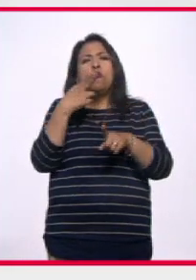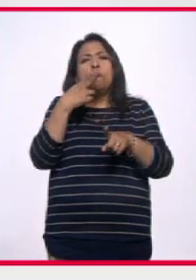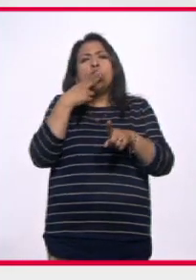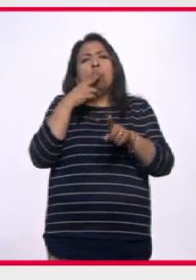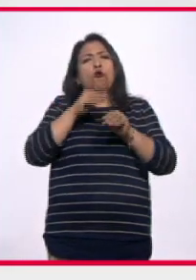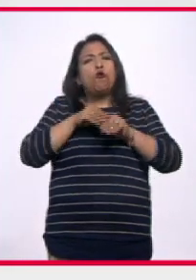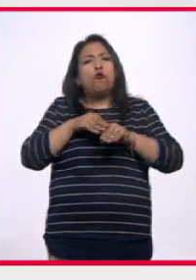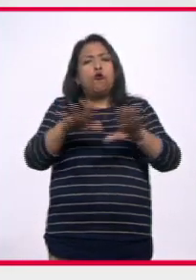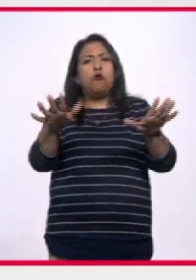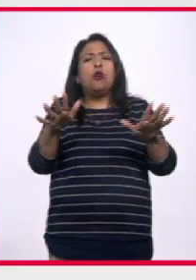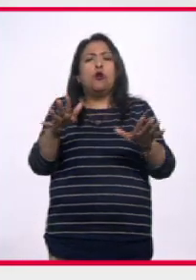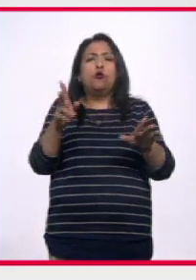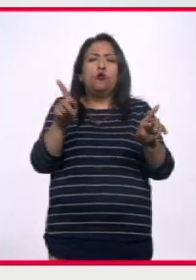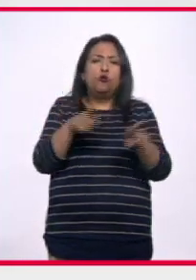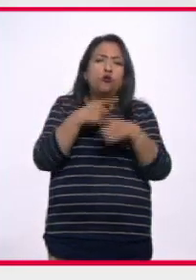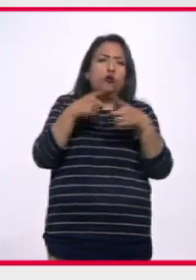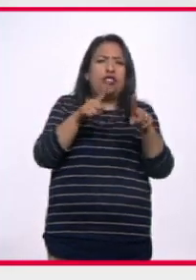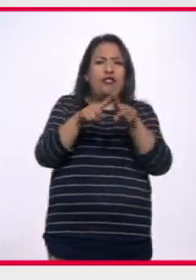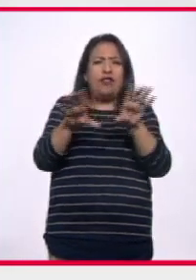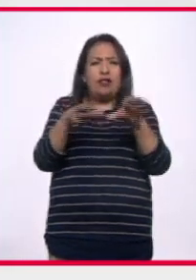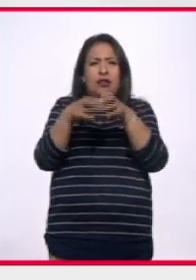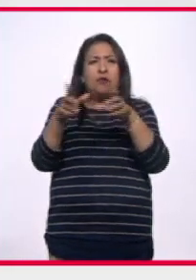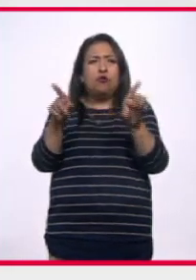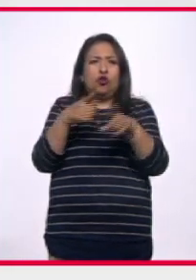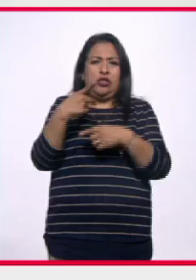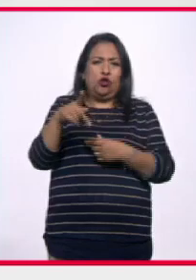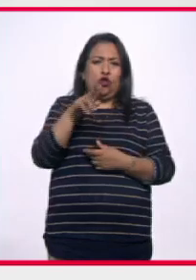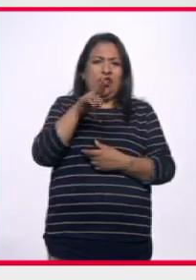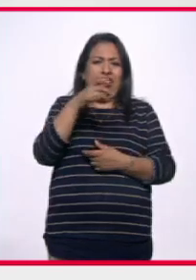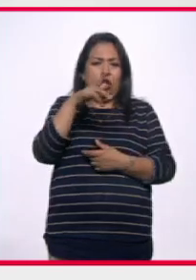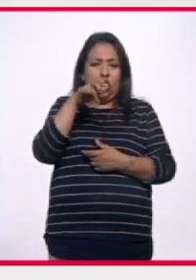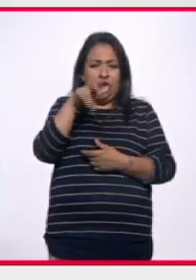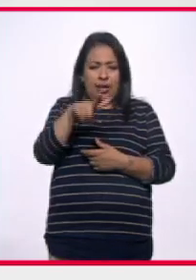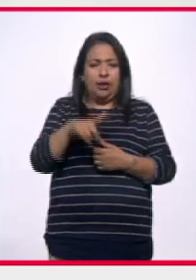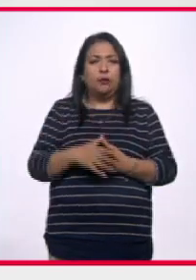difundir e interpretar diferentes géneros de la música regional